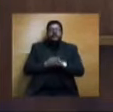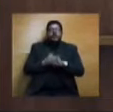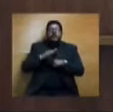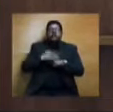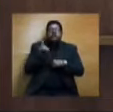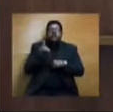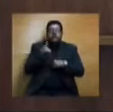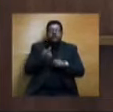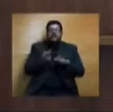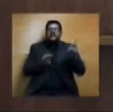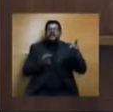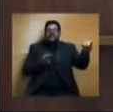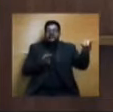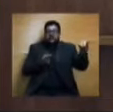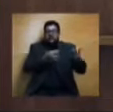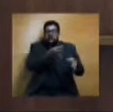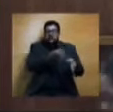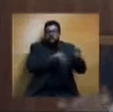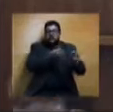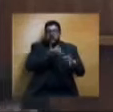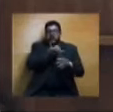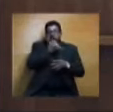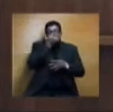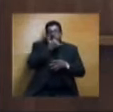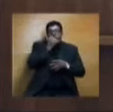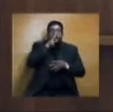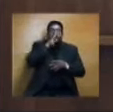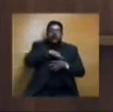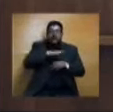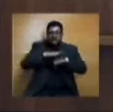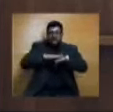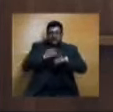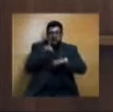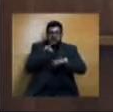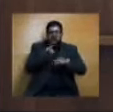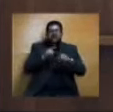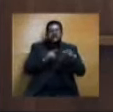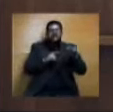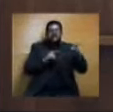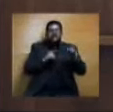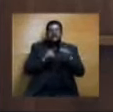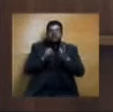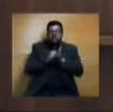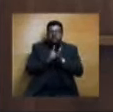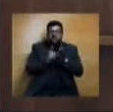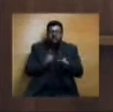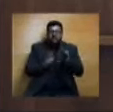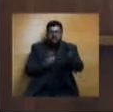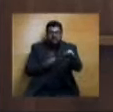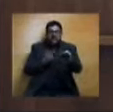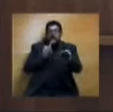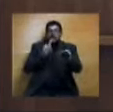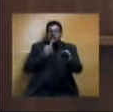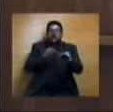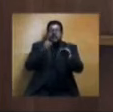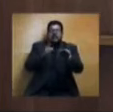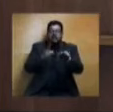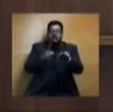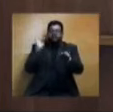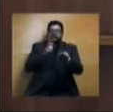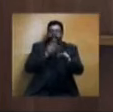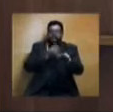la responsable indebidamente funda y motiva la procedencia de la solicitud de recuento contenida en la demanda incidental presentada en el